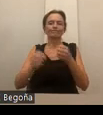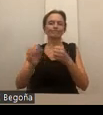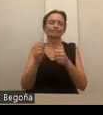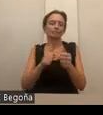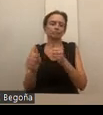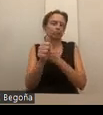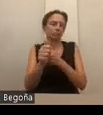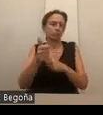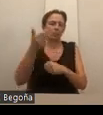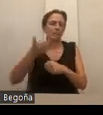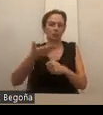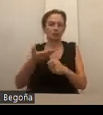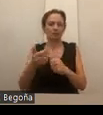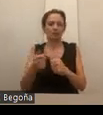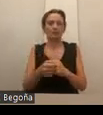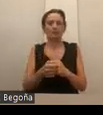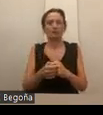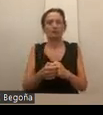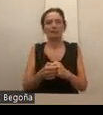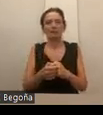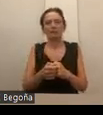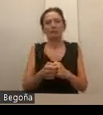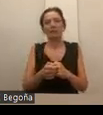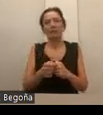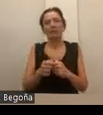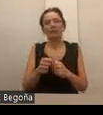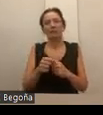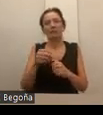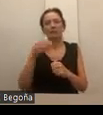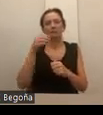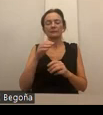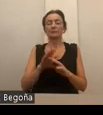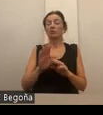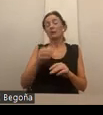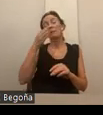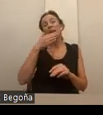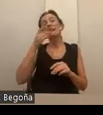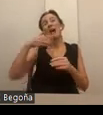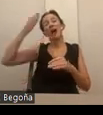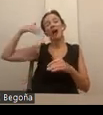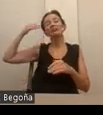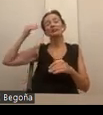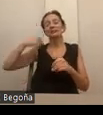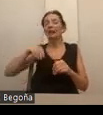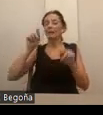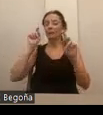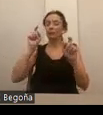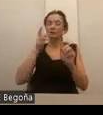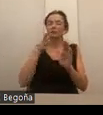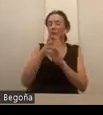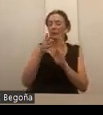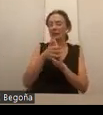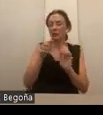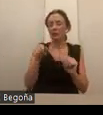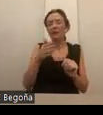espectacular. Ya sabéis, creo que ya he demostrado en alguna ocasión en las charlas que a mí es un producto